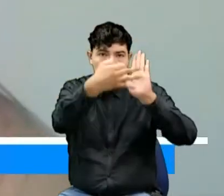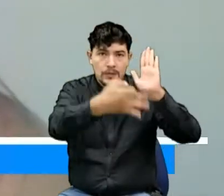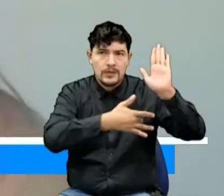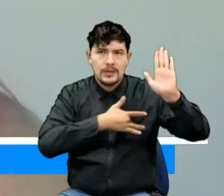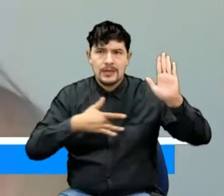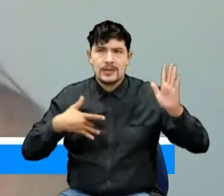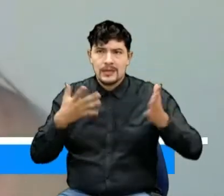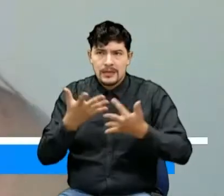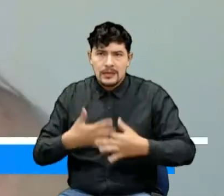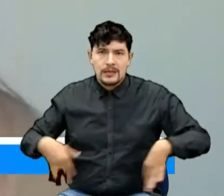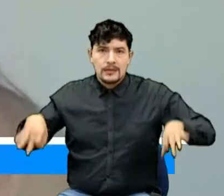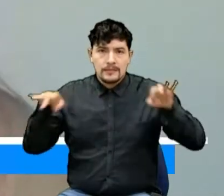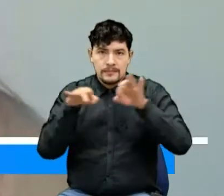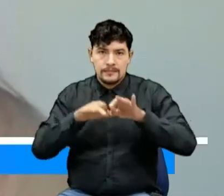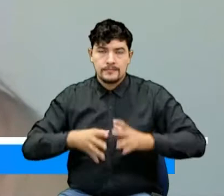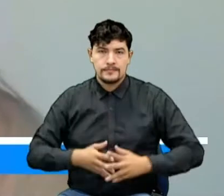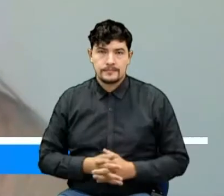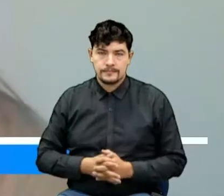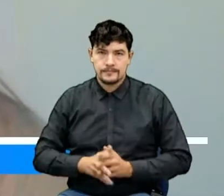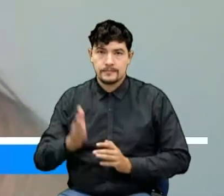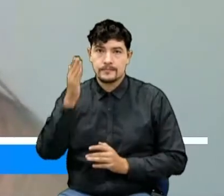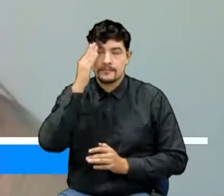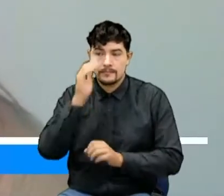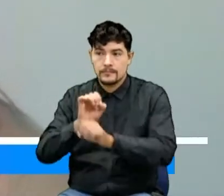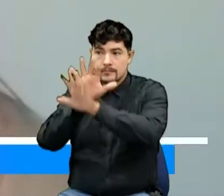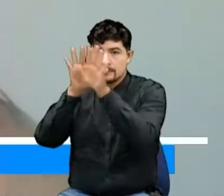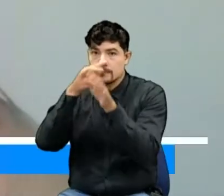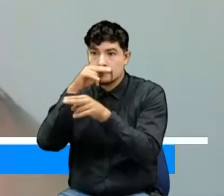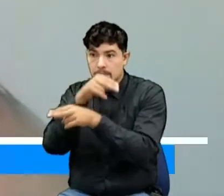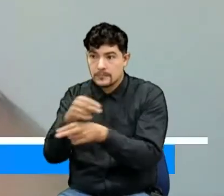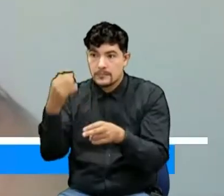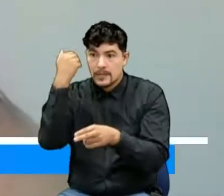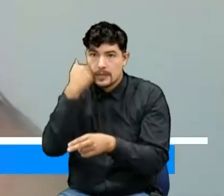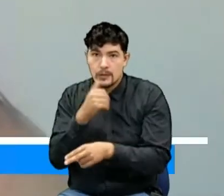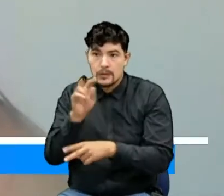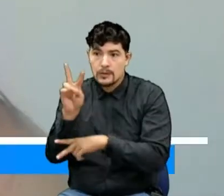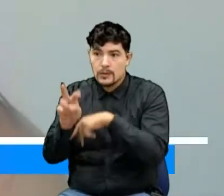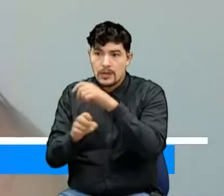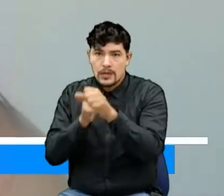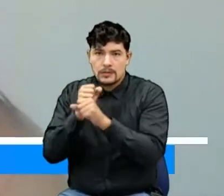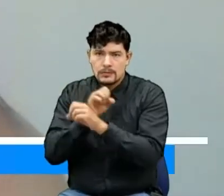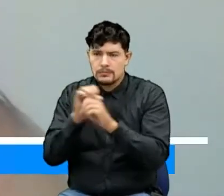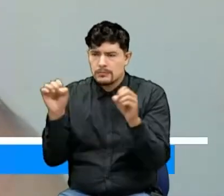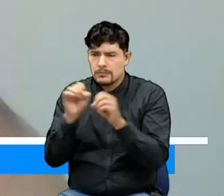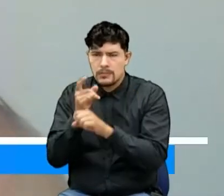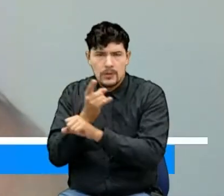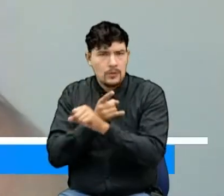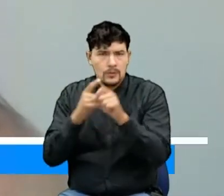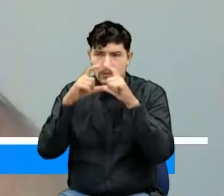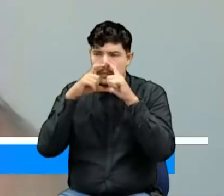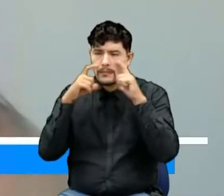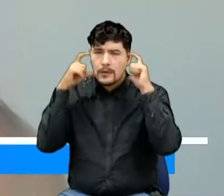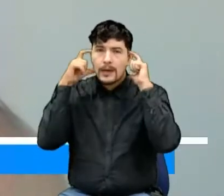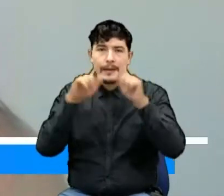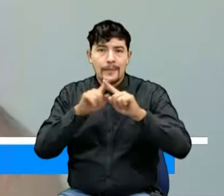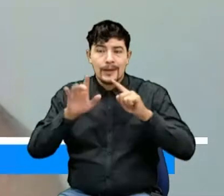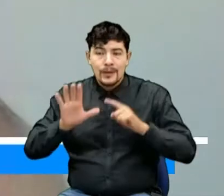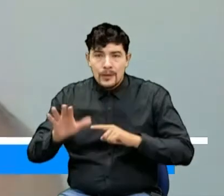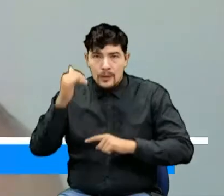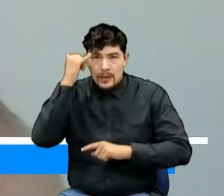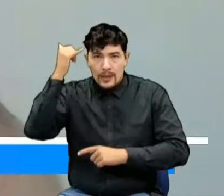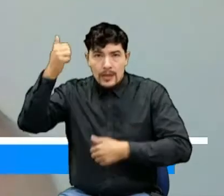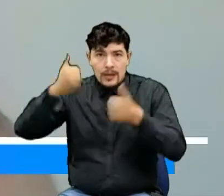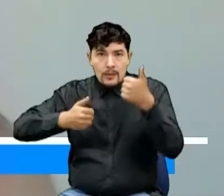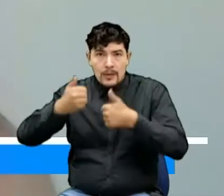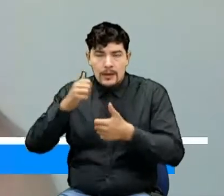son esenciales. Se sabe claramente que los niños menores de 2 años no deben usar ningún tipo de tapabocas, pero la idea es que todas